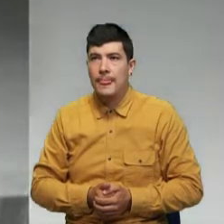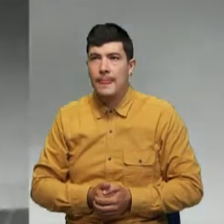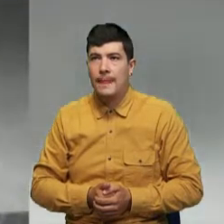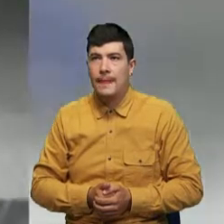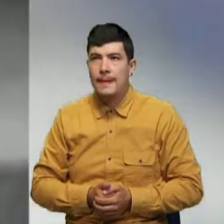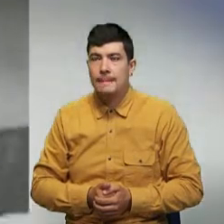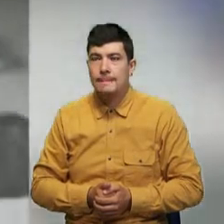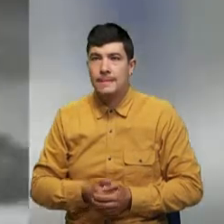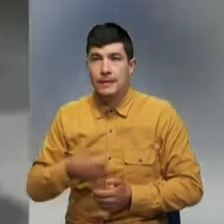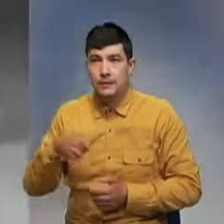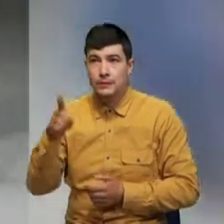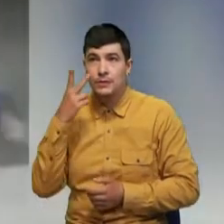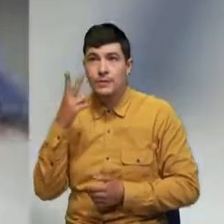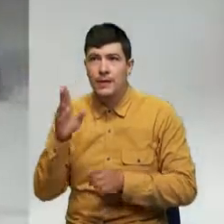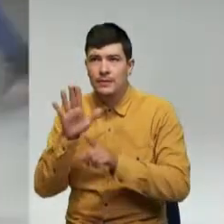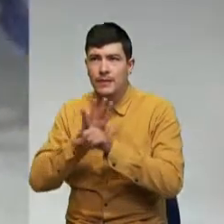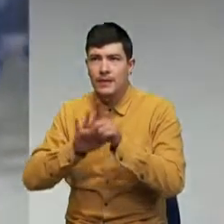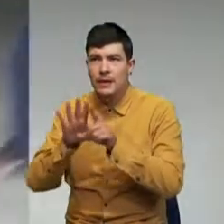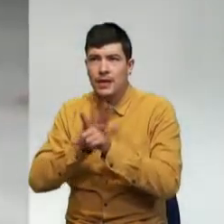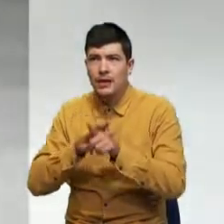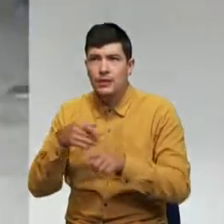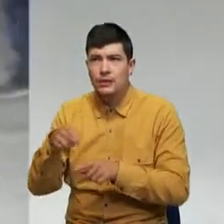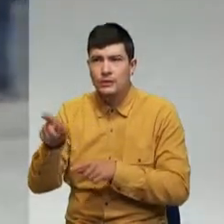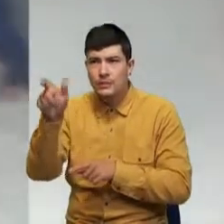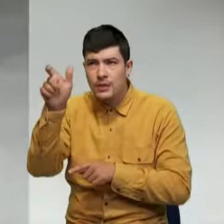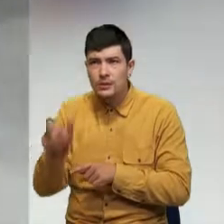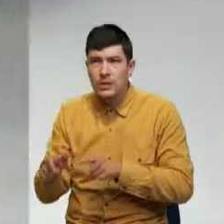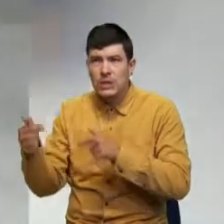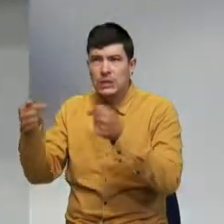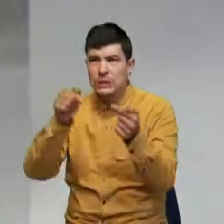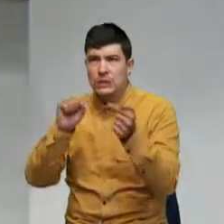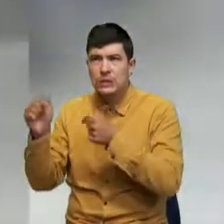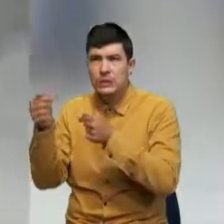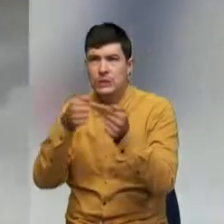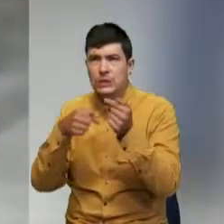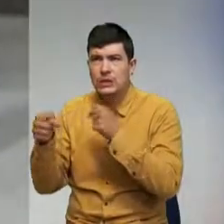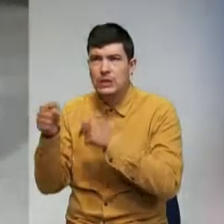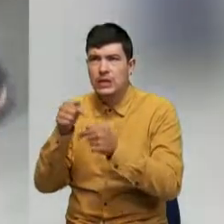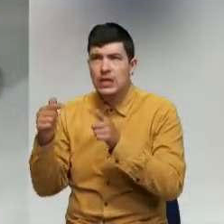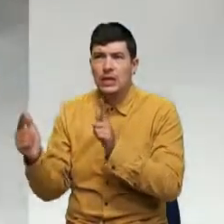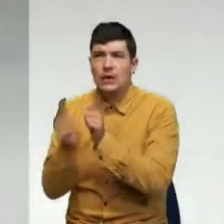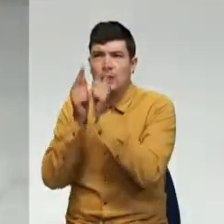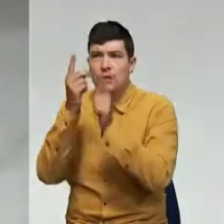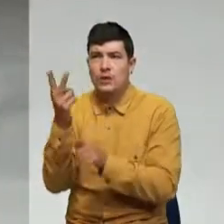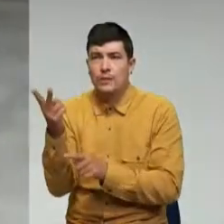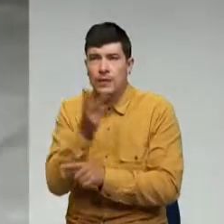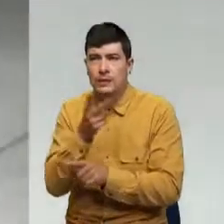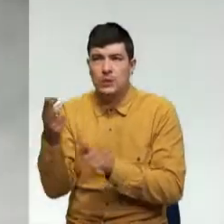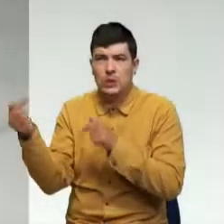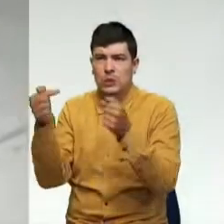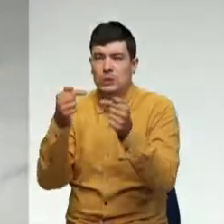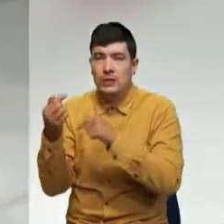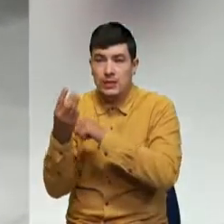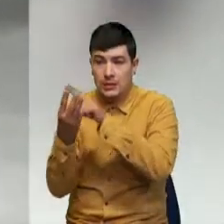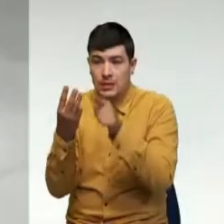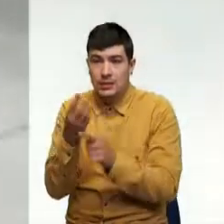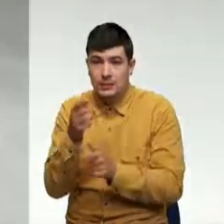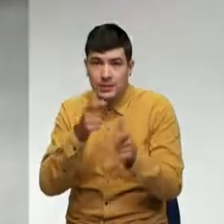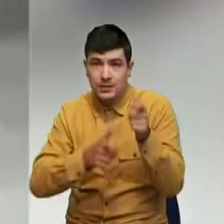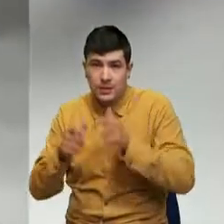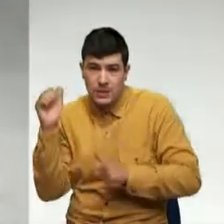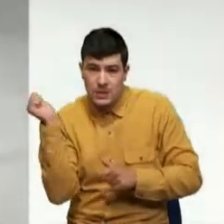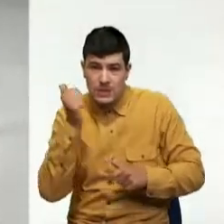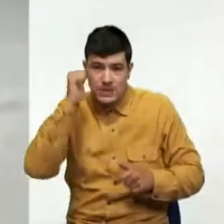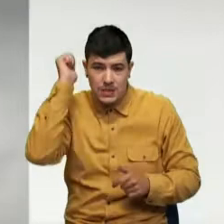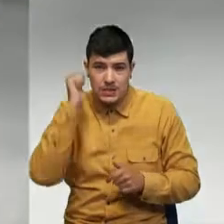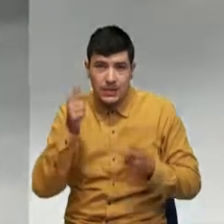En el video se observa a uno de los hombres enfrentarse en contra de otros dos sujetos. Al parecer los tres armados con armas blancas